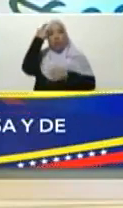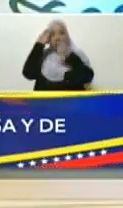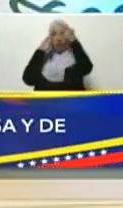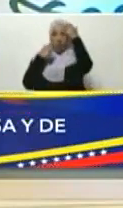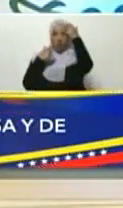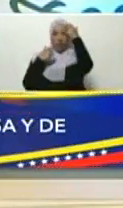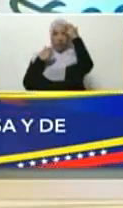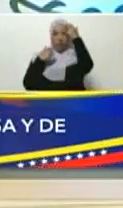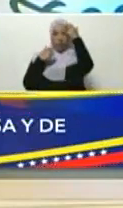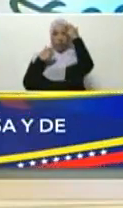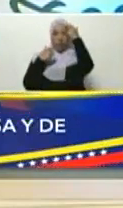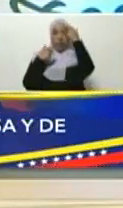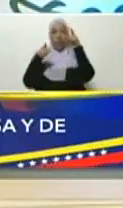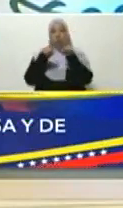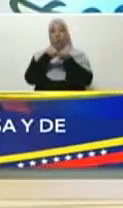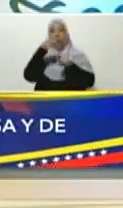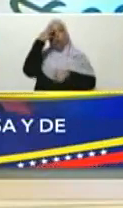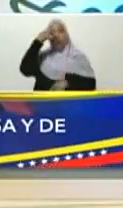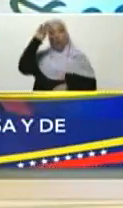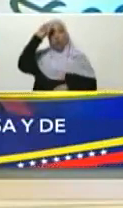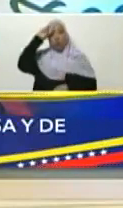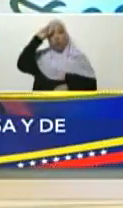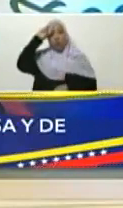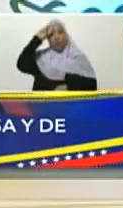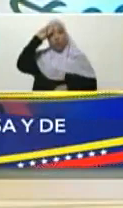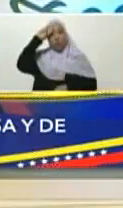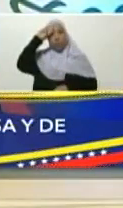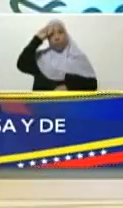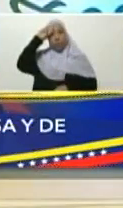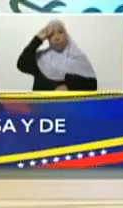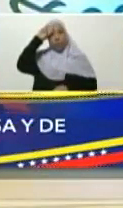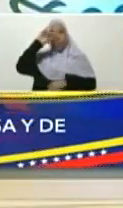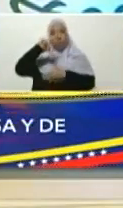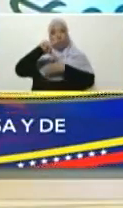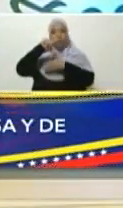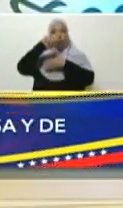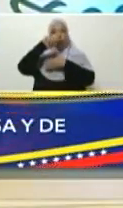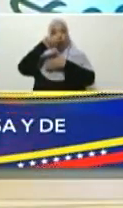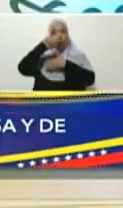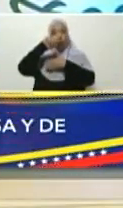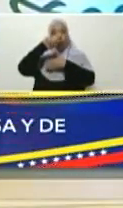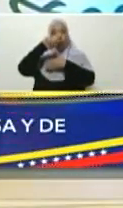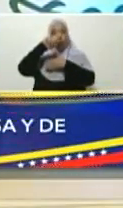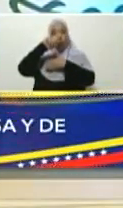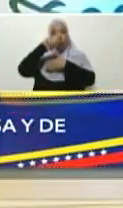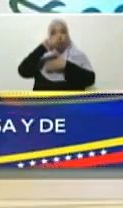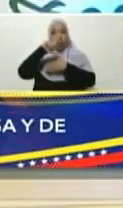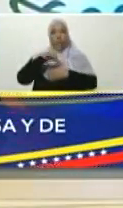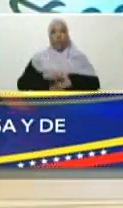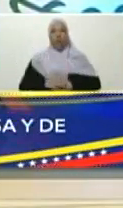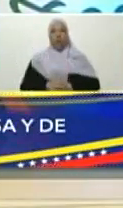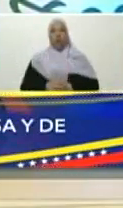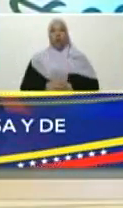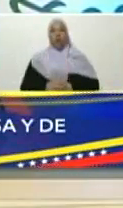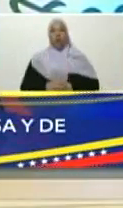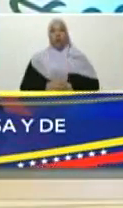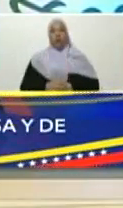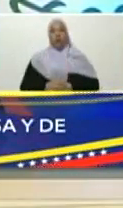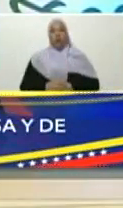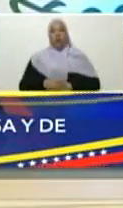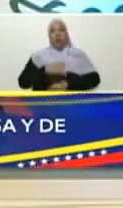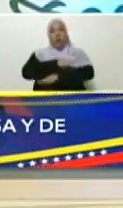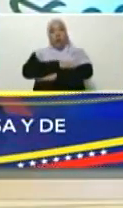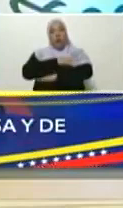comandante Fidel Castro Ruz de Cuba, de América Latina, del Caribe, al comandante de la dignidad